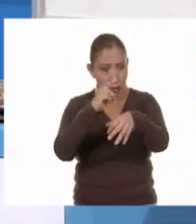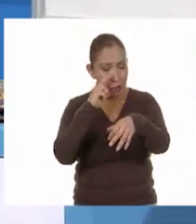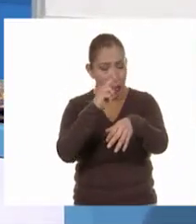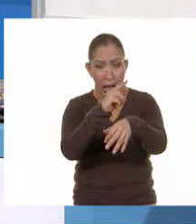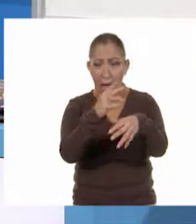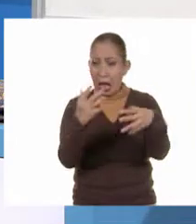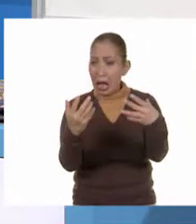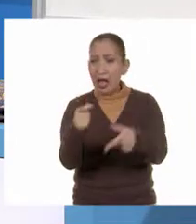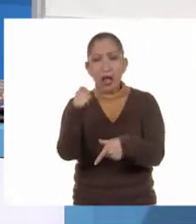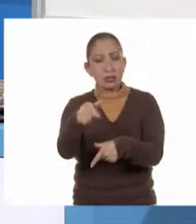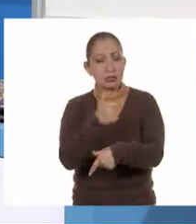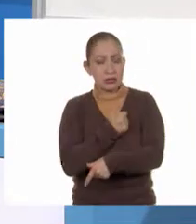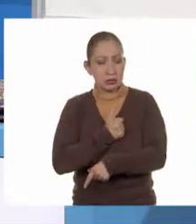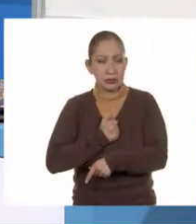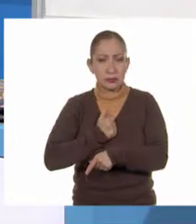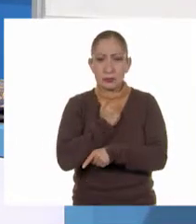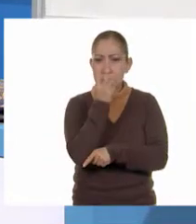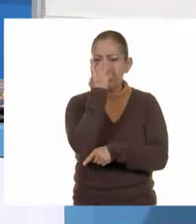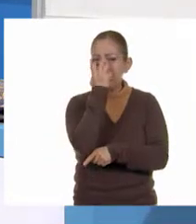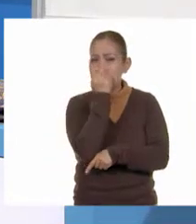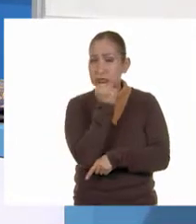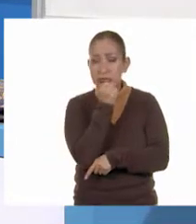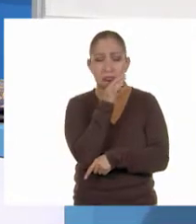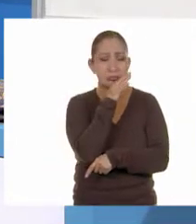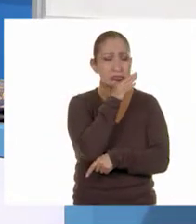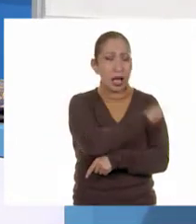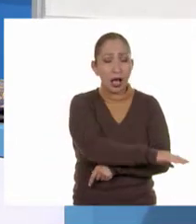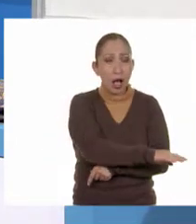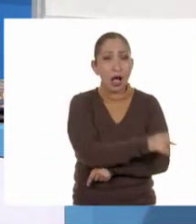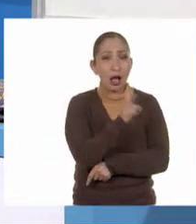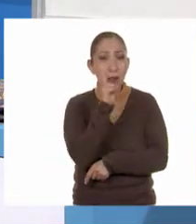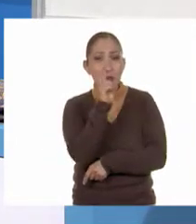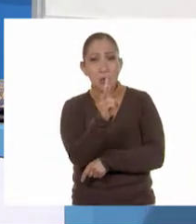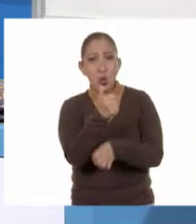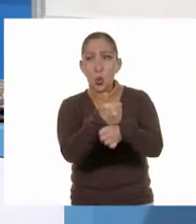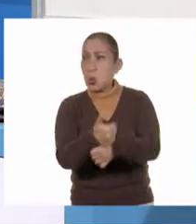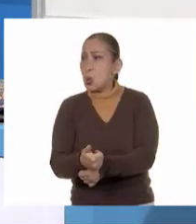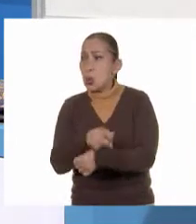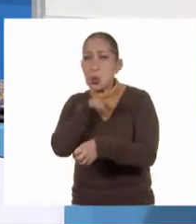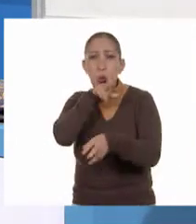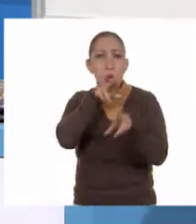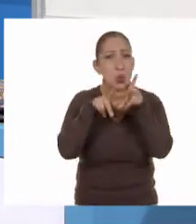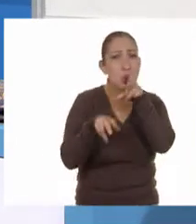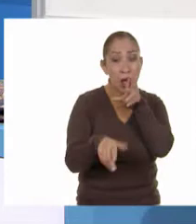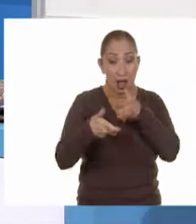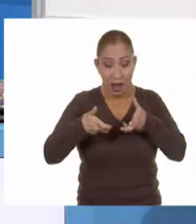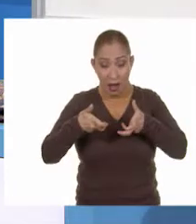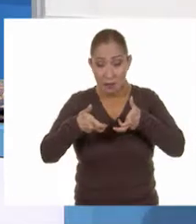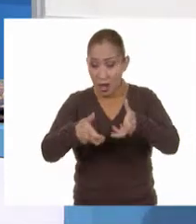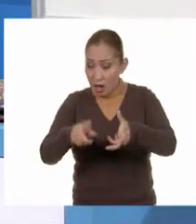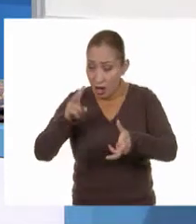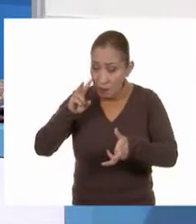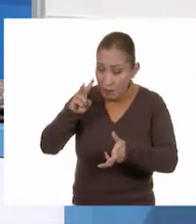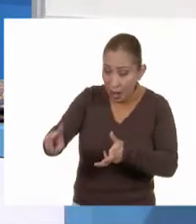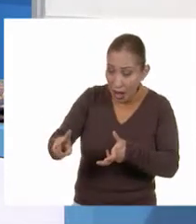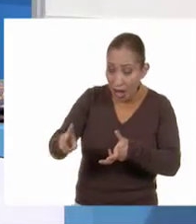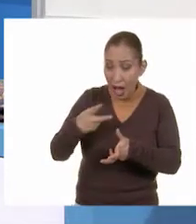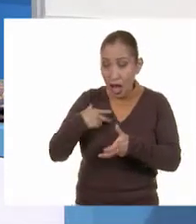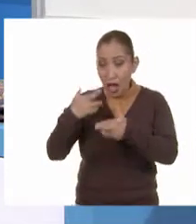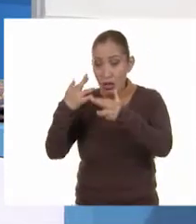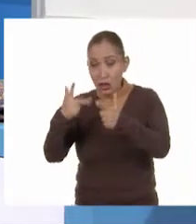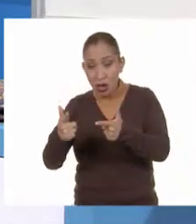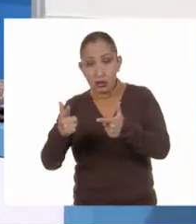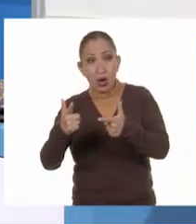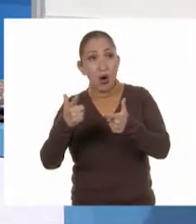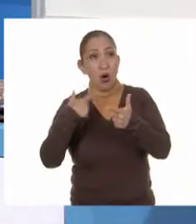admiramos. Con esta lamentosa y triste suerte, nos vimos angustiados. En los caminos yacen dardos rotos. Los